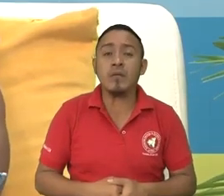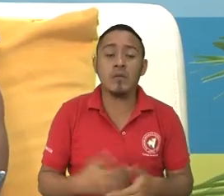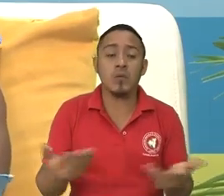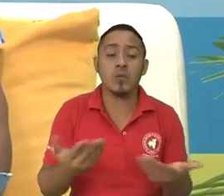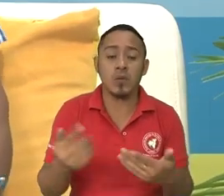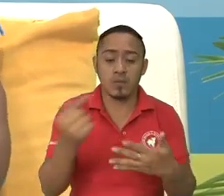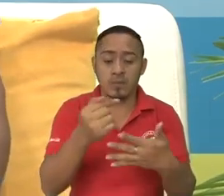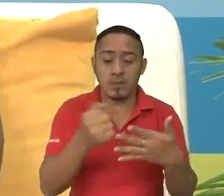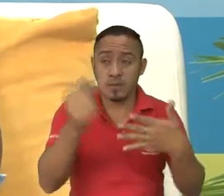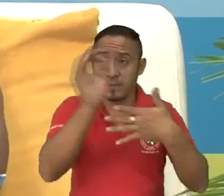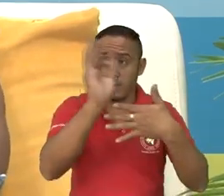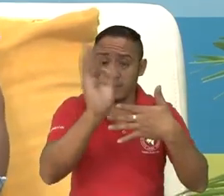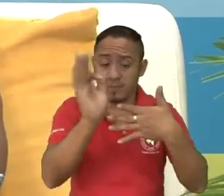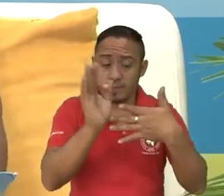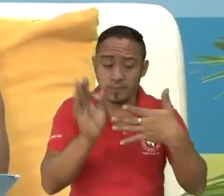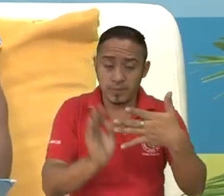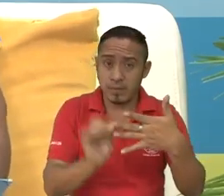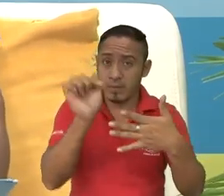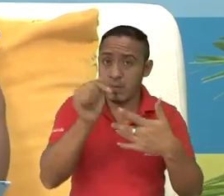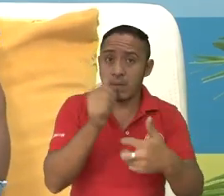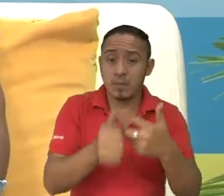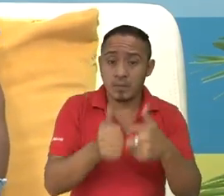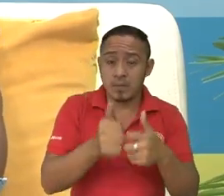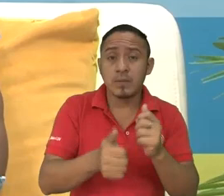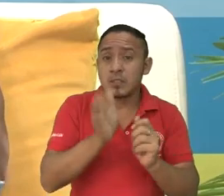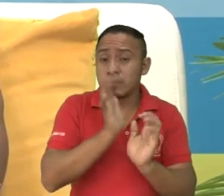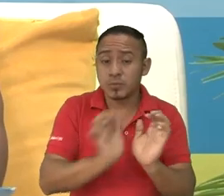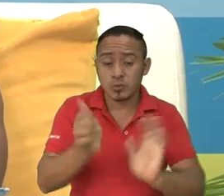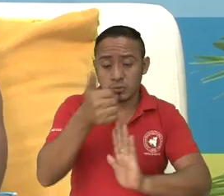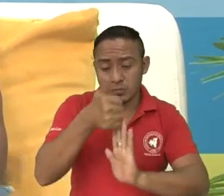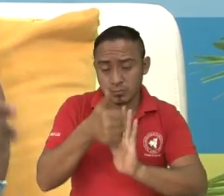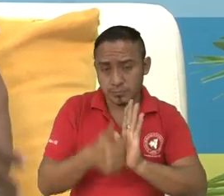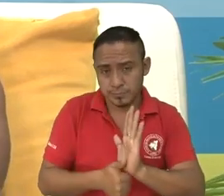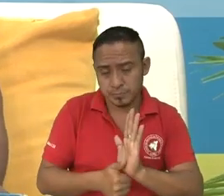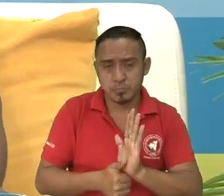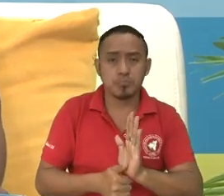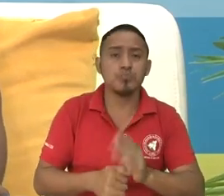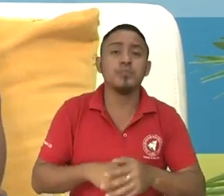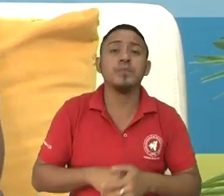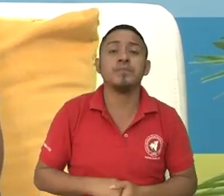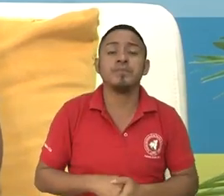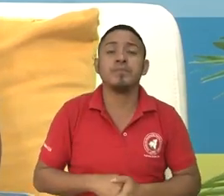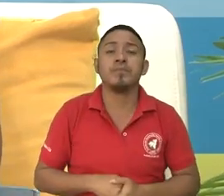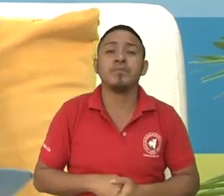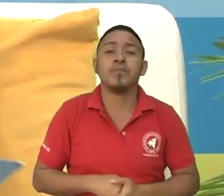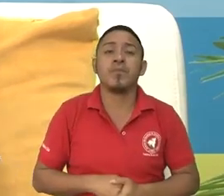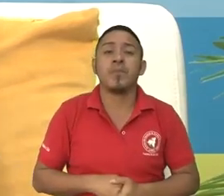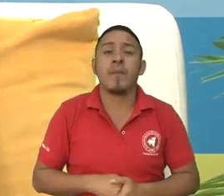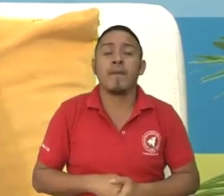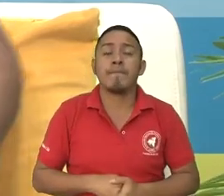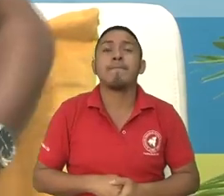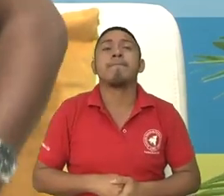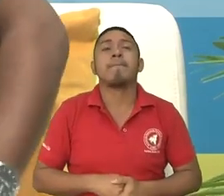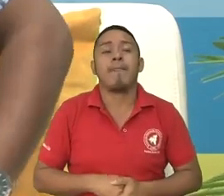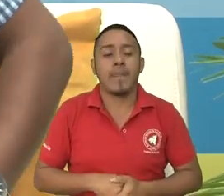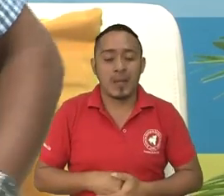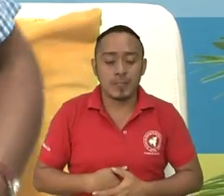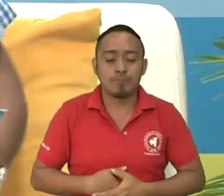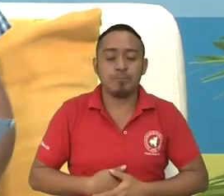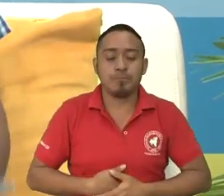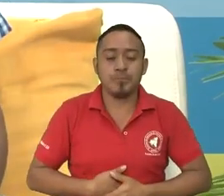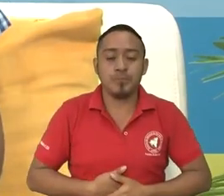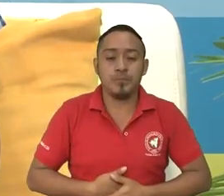¿Cuáles son los factores que están incidiendo para que el niño presente una autoestima baja? Bueno,